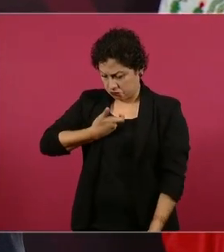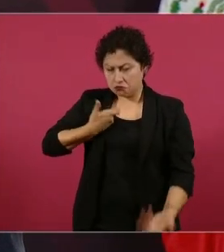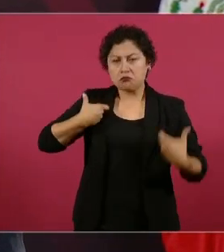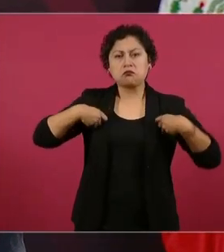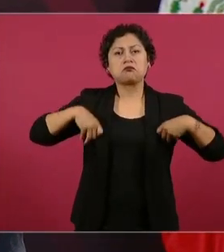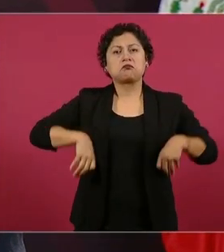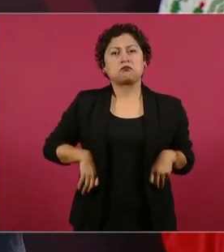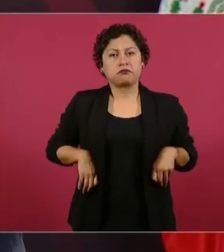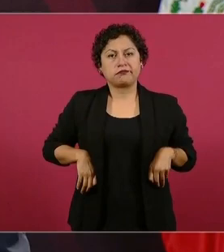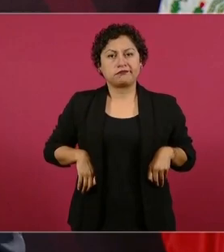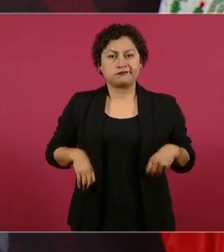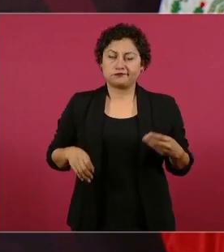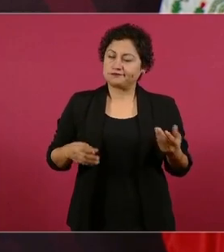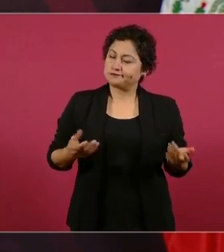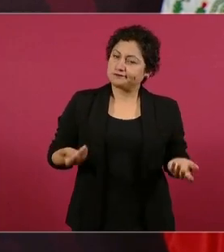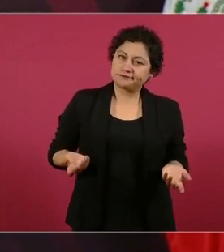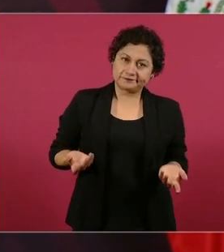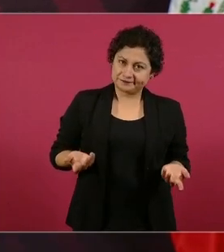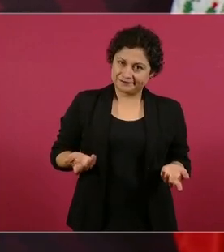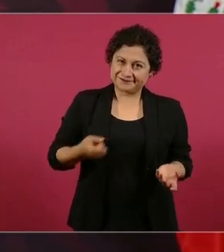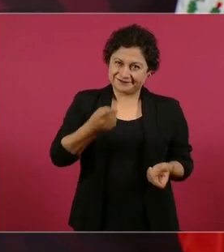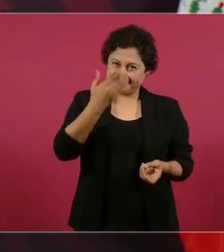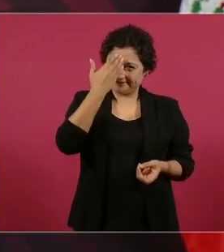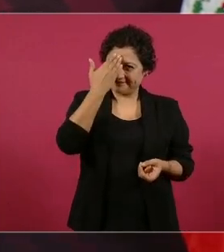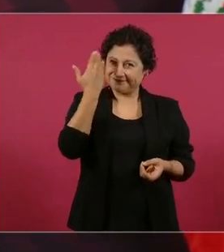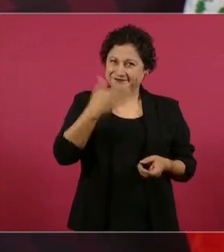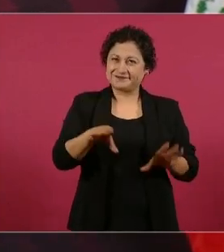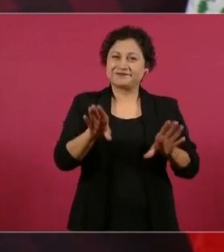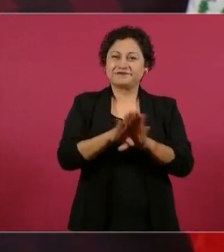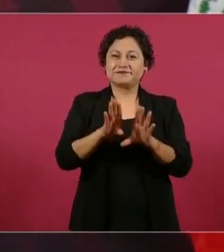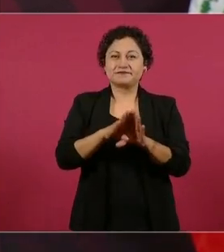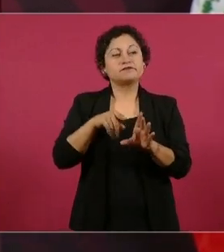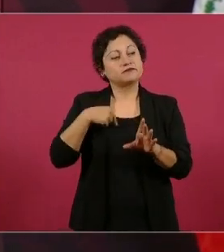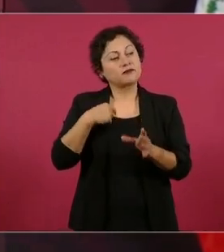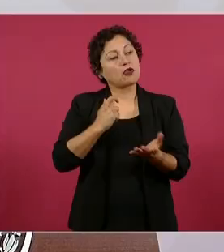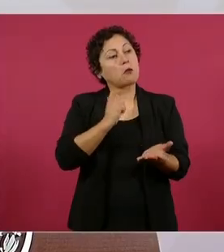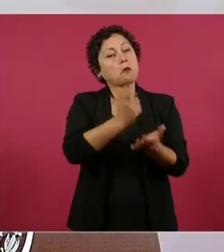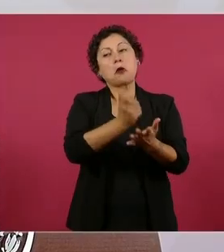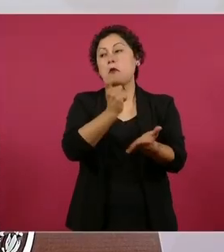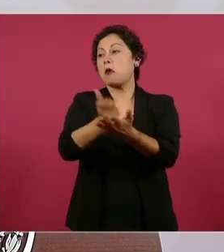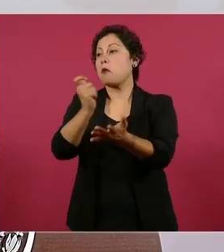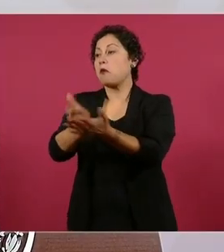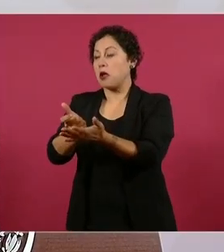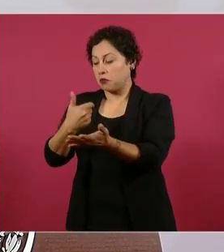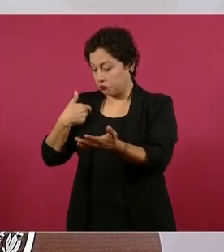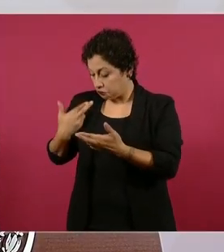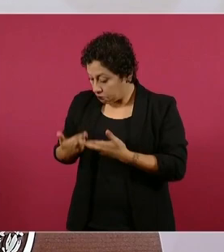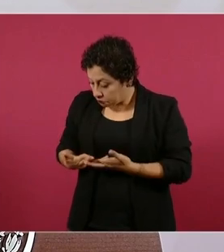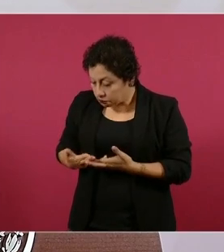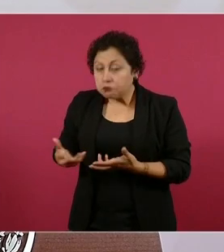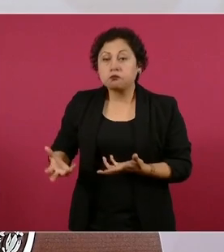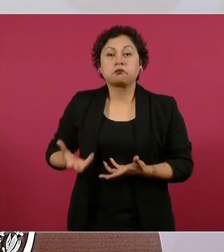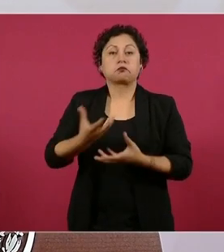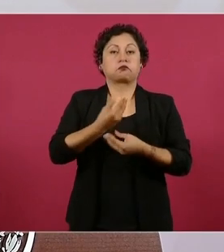que parte y reparte, se queda con la mayor parte.